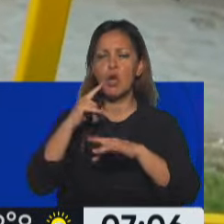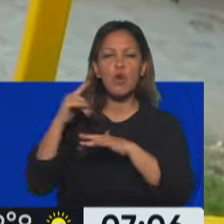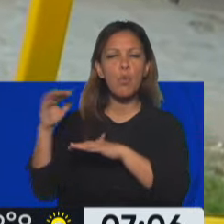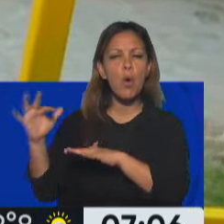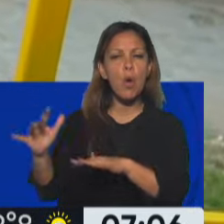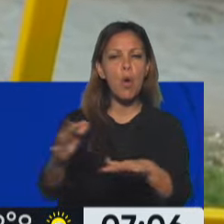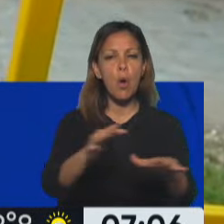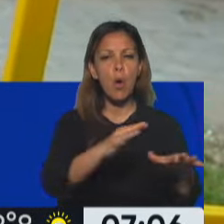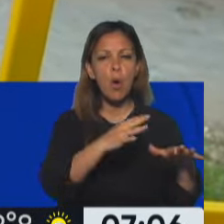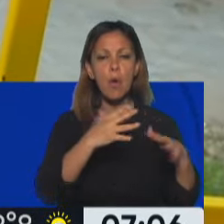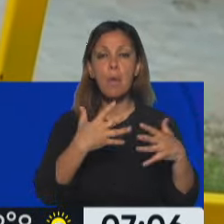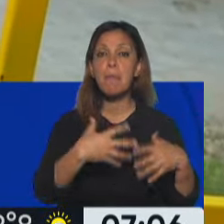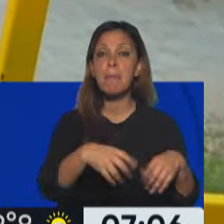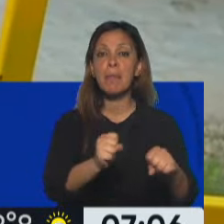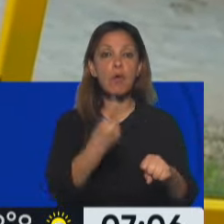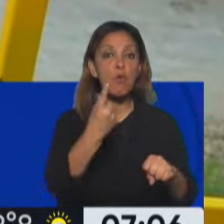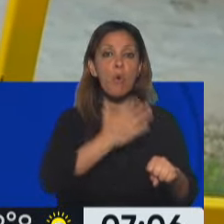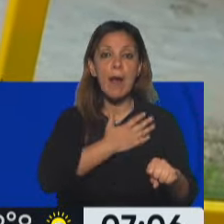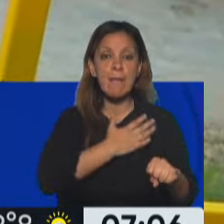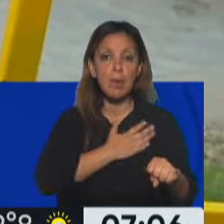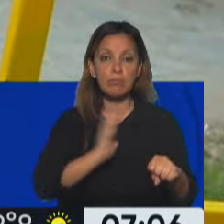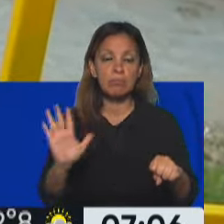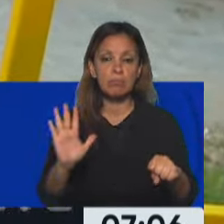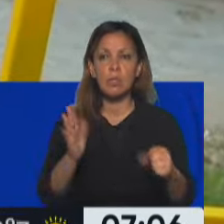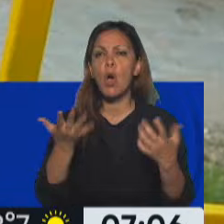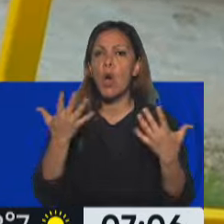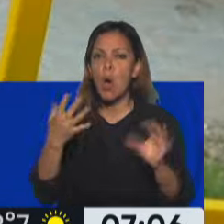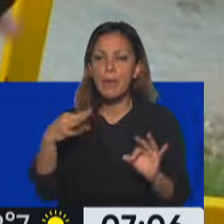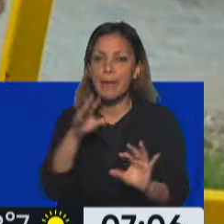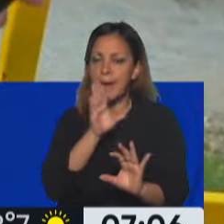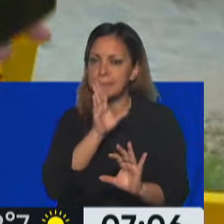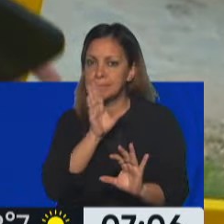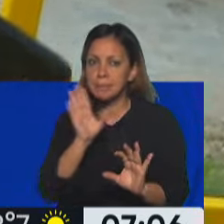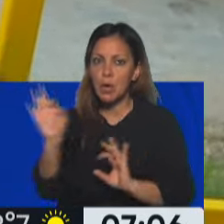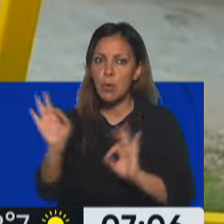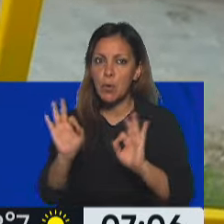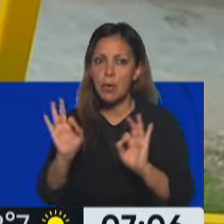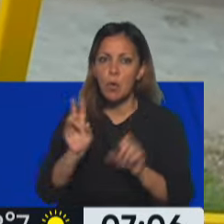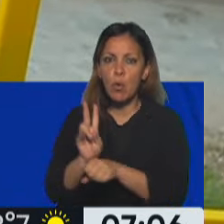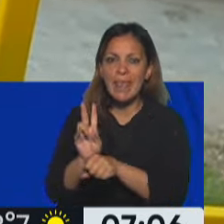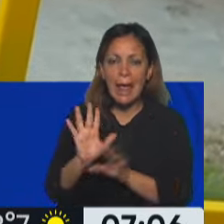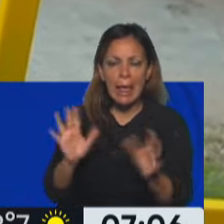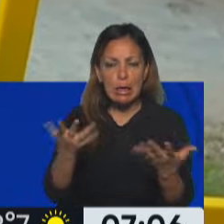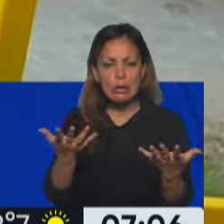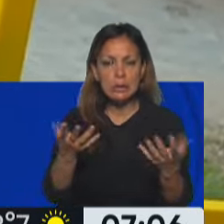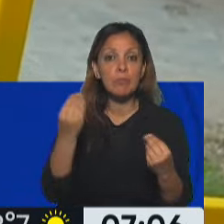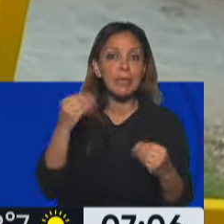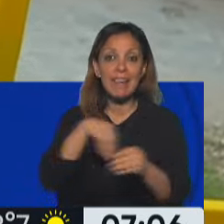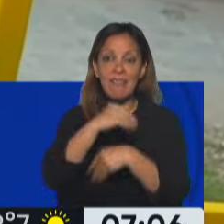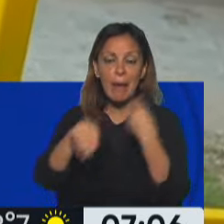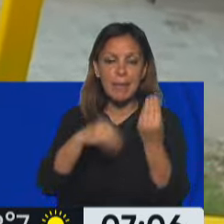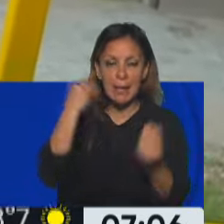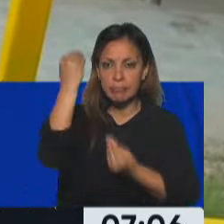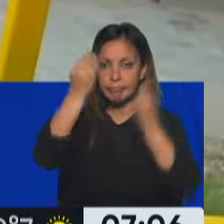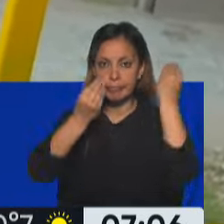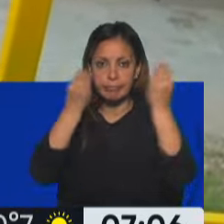que habían encontrado un cuerpo. Por supuesto, había que ser muy cauteloso, porque aquí las familias están desde el momento cero, están,